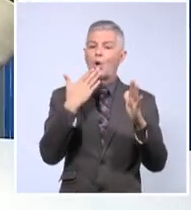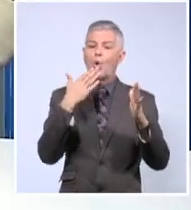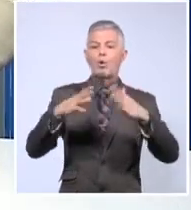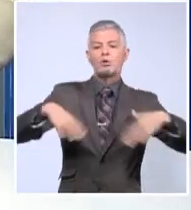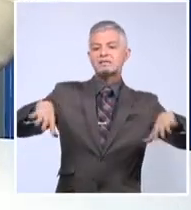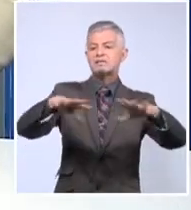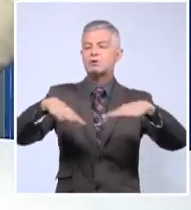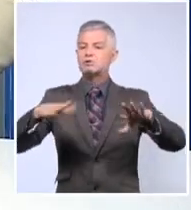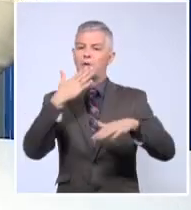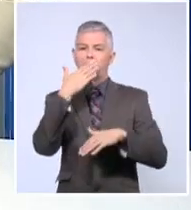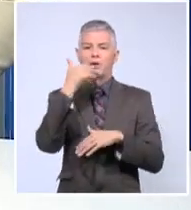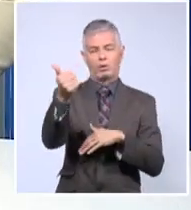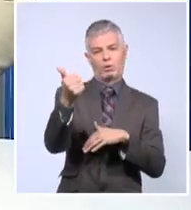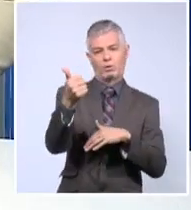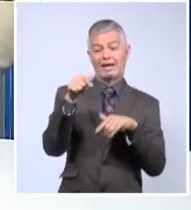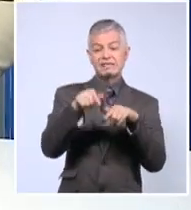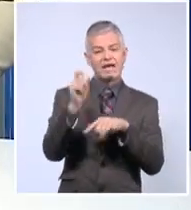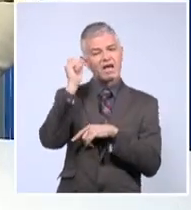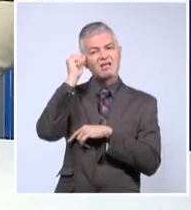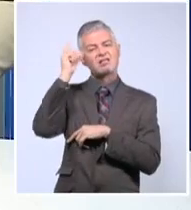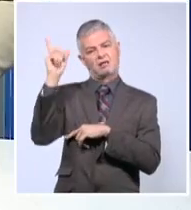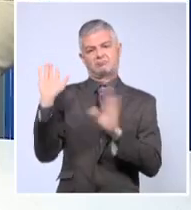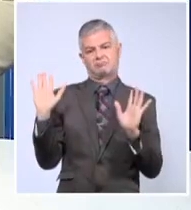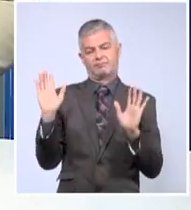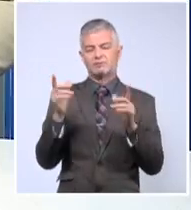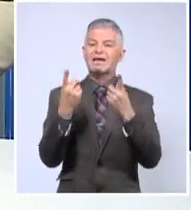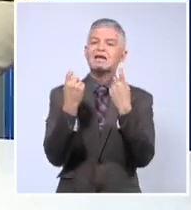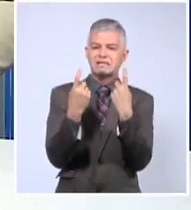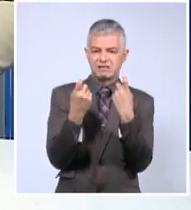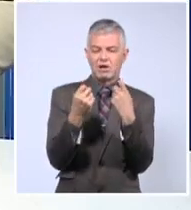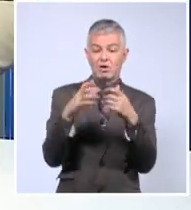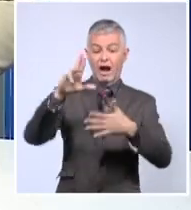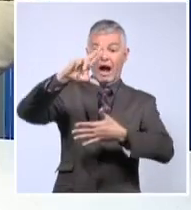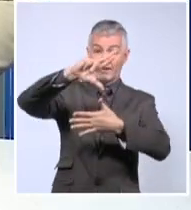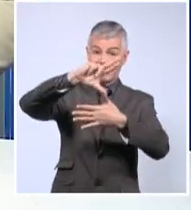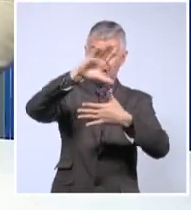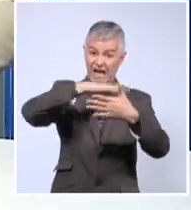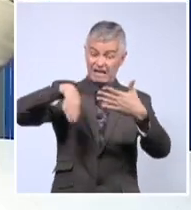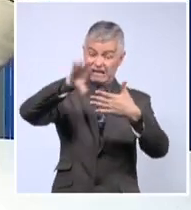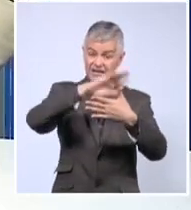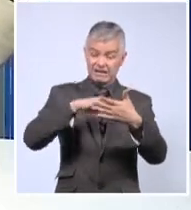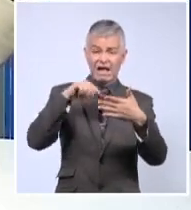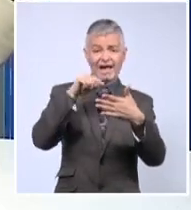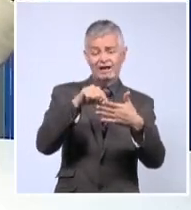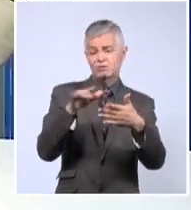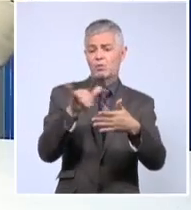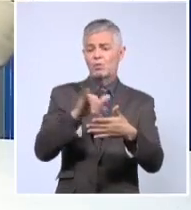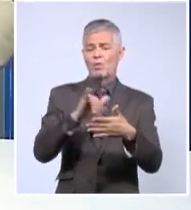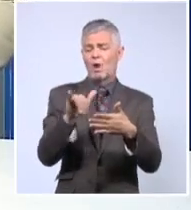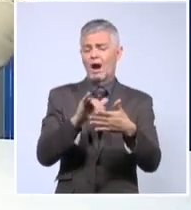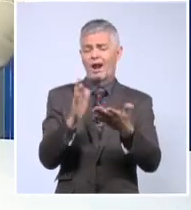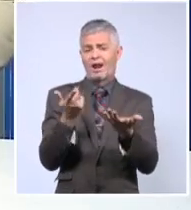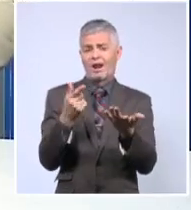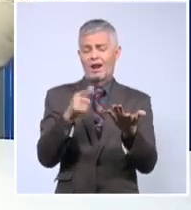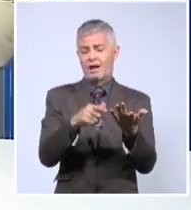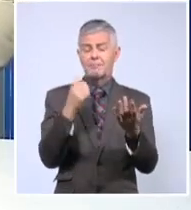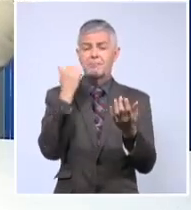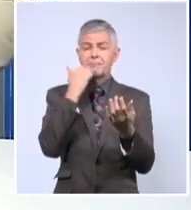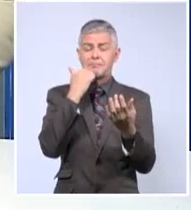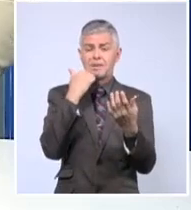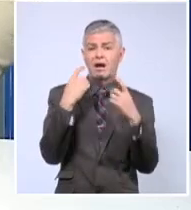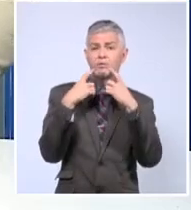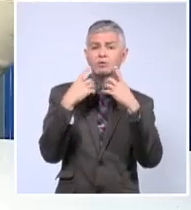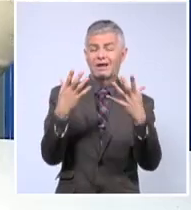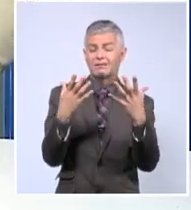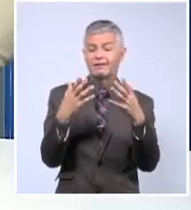es la idea y la necesidad. América Latina es el supuesto patio trasero, supuestamente la primera y más segura